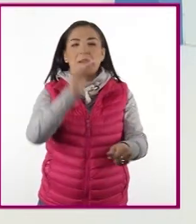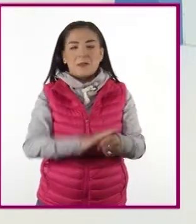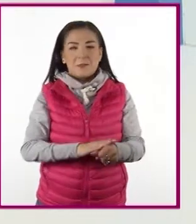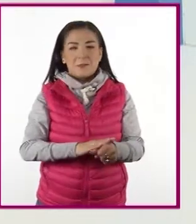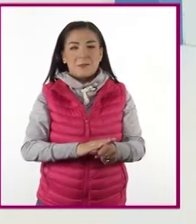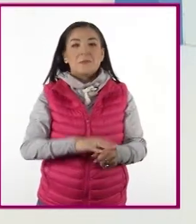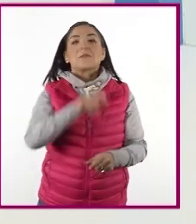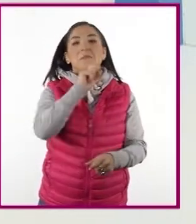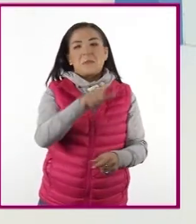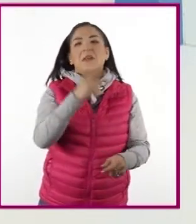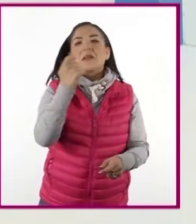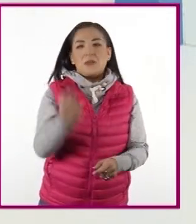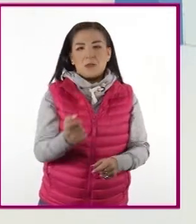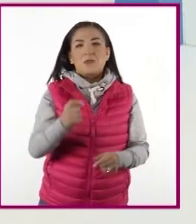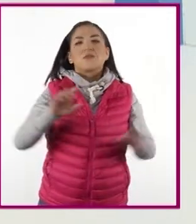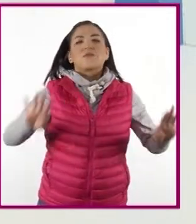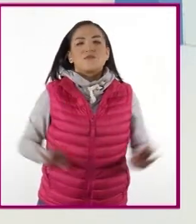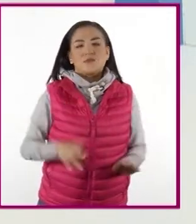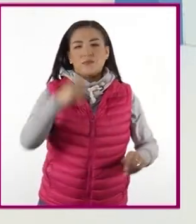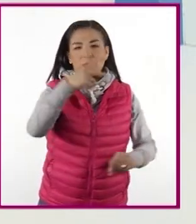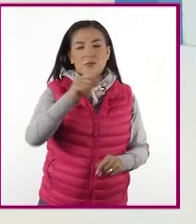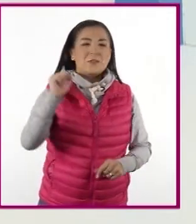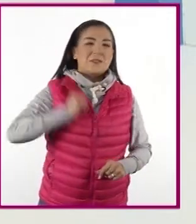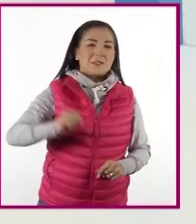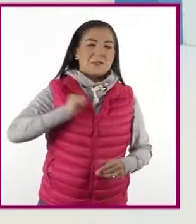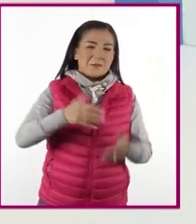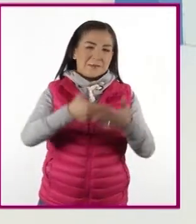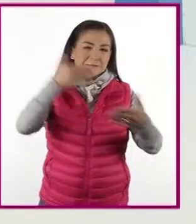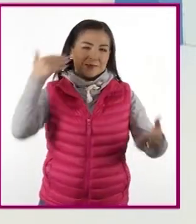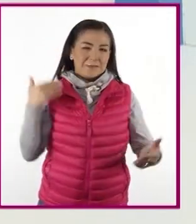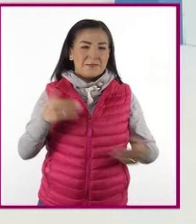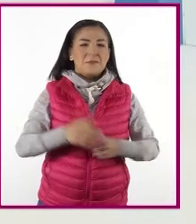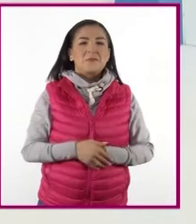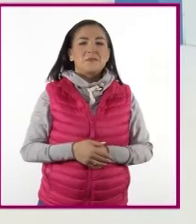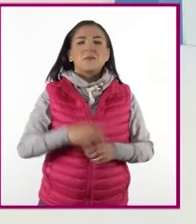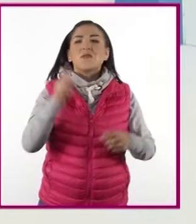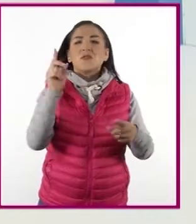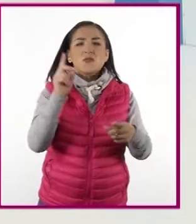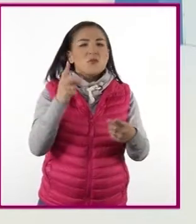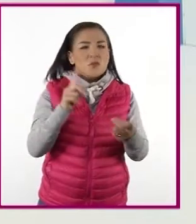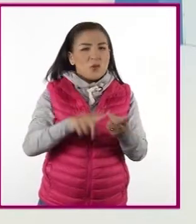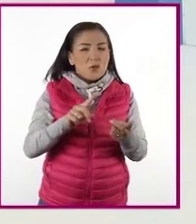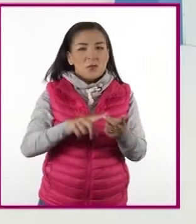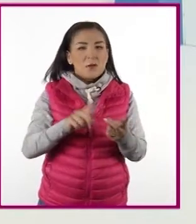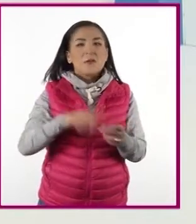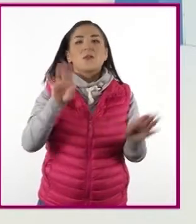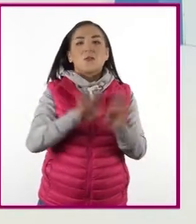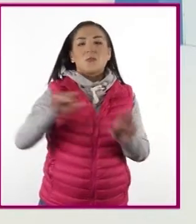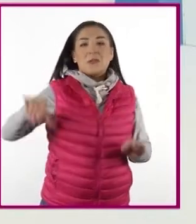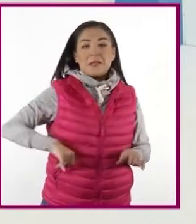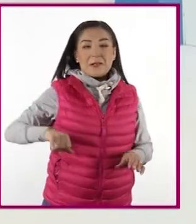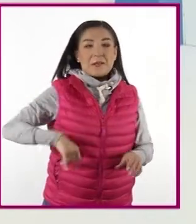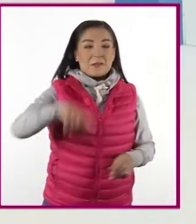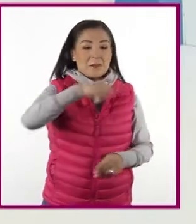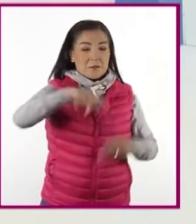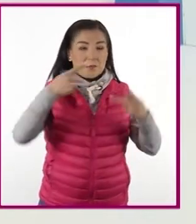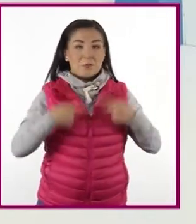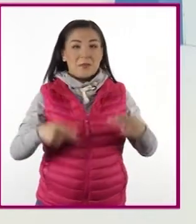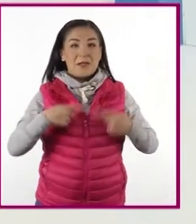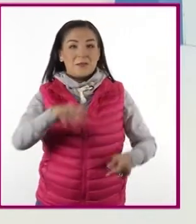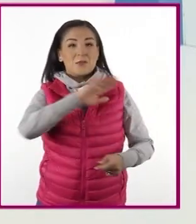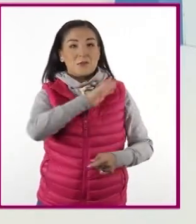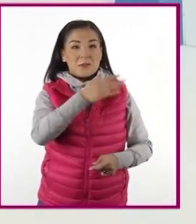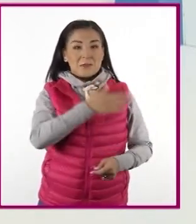y económica que caracterizó los siglos anteriores, en donde los privilegios e intereses de los españoles peninsulares